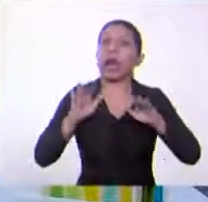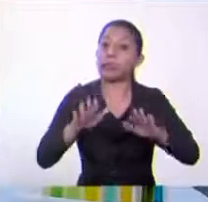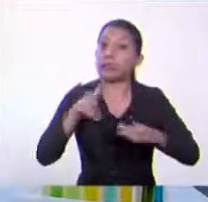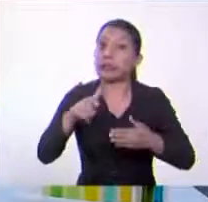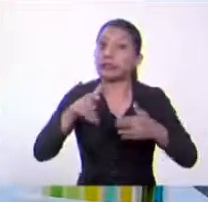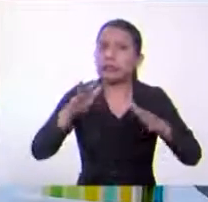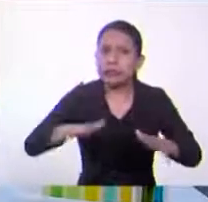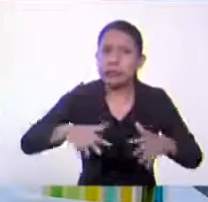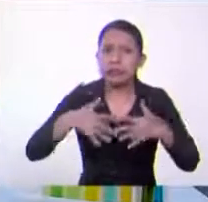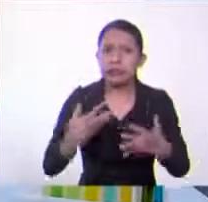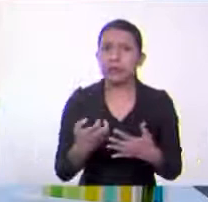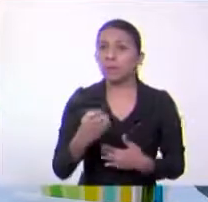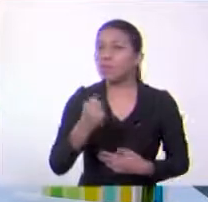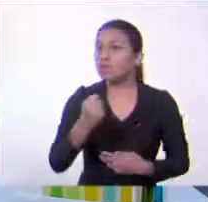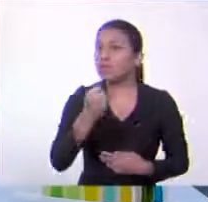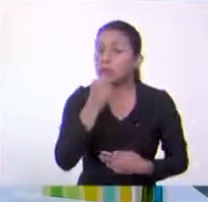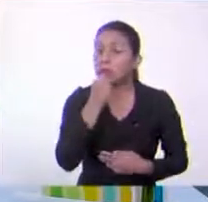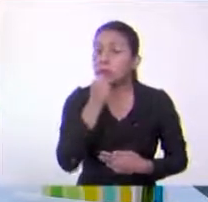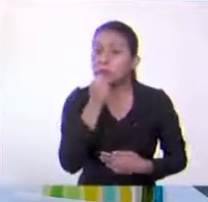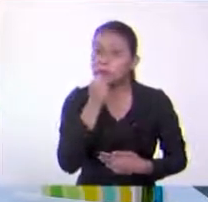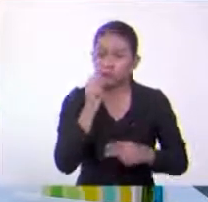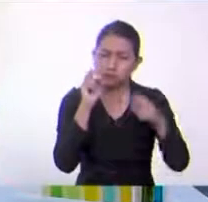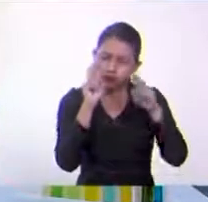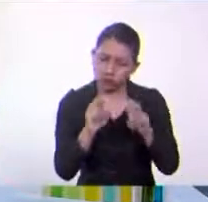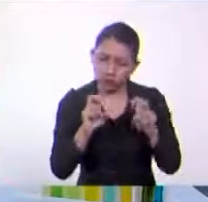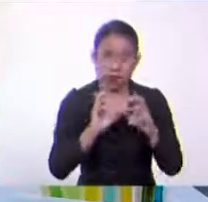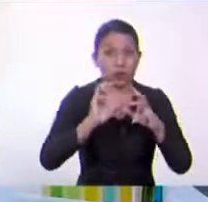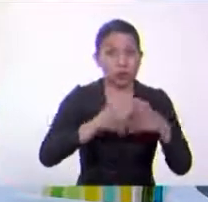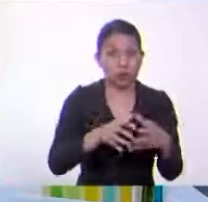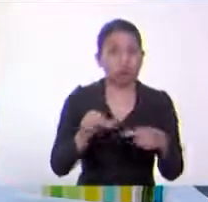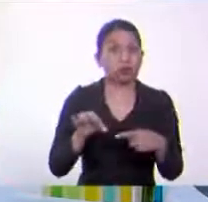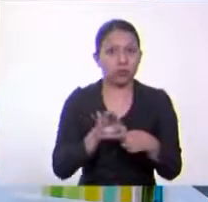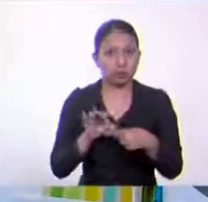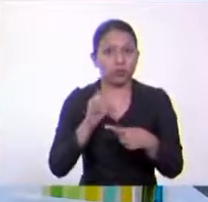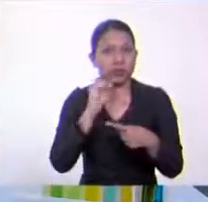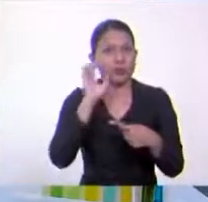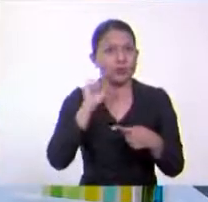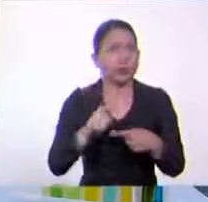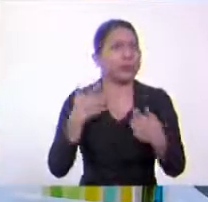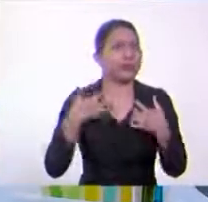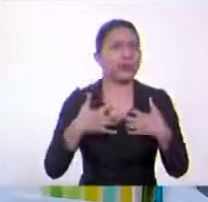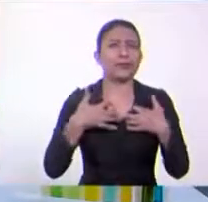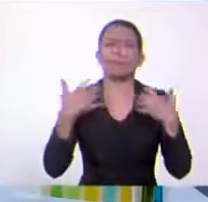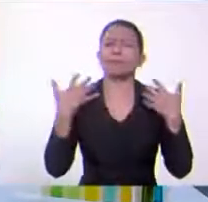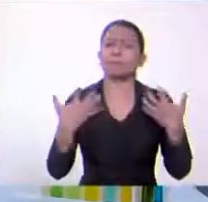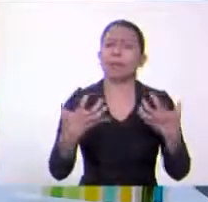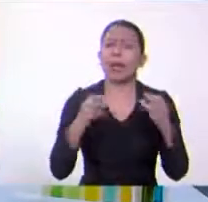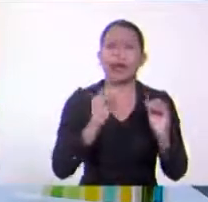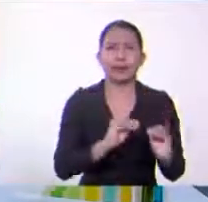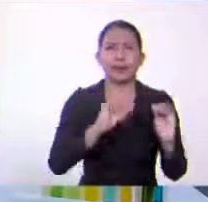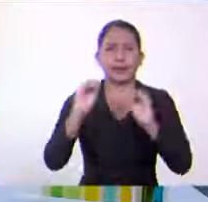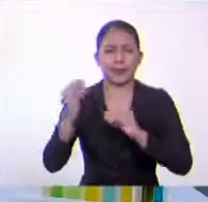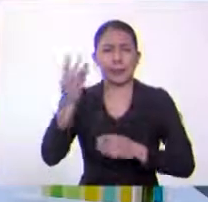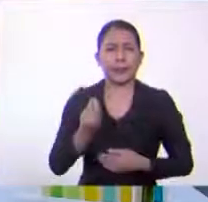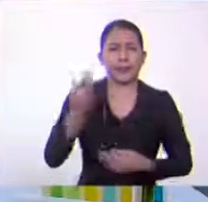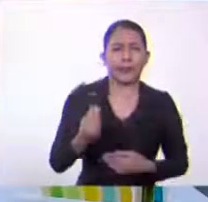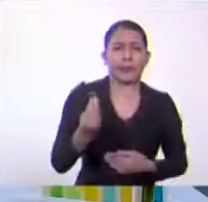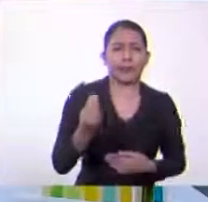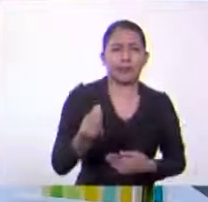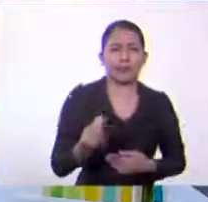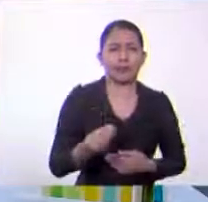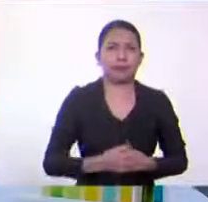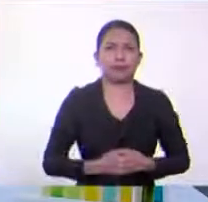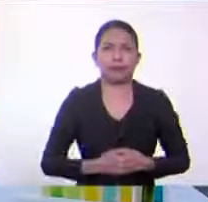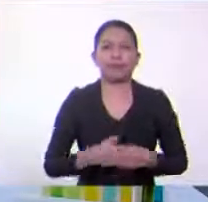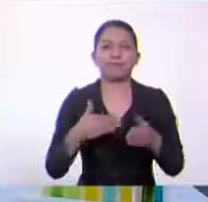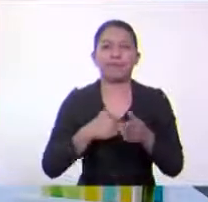de las funciones o grupos funcionales, se ha encontrado mucha aplicación en la vida cotidiana. Así que